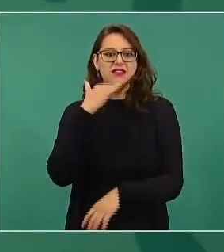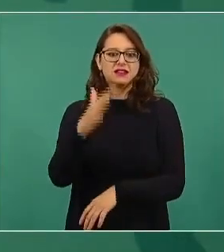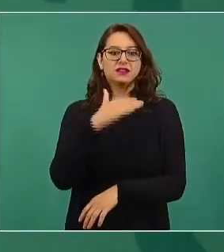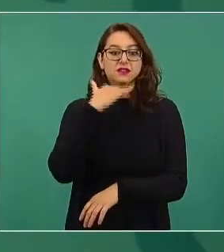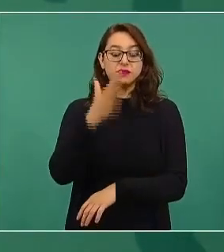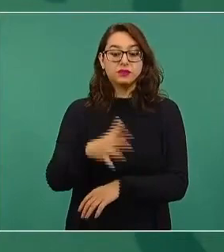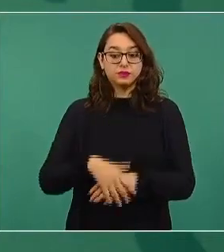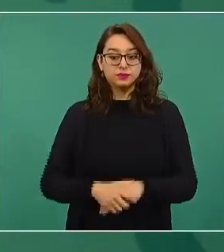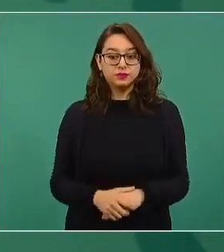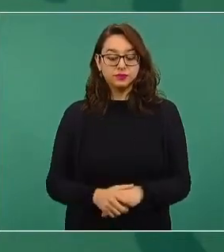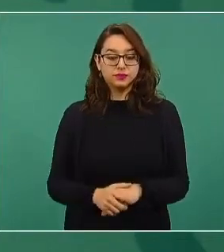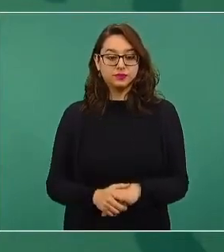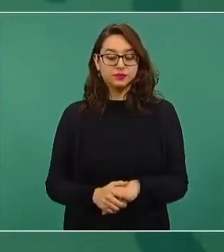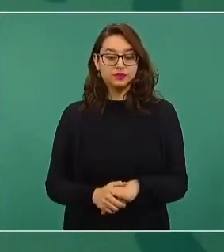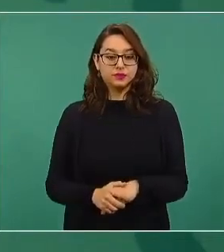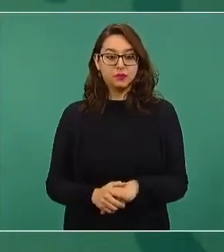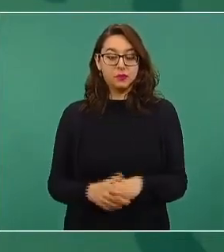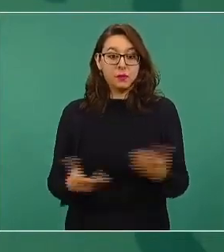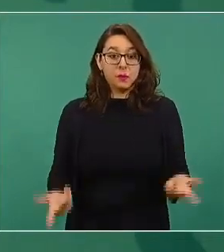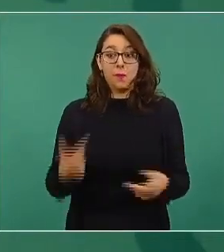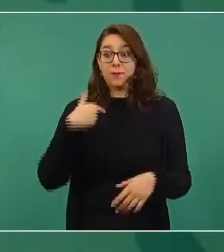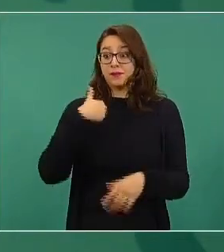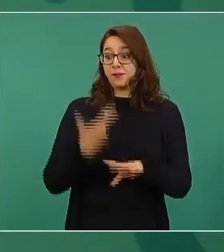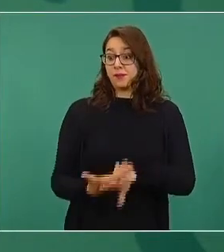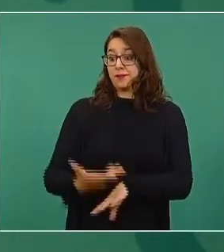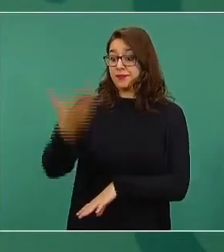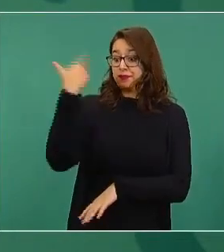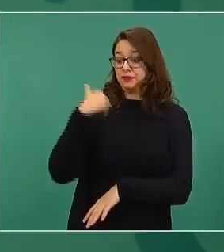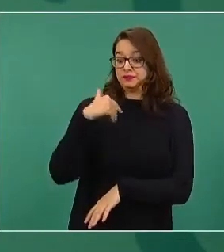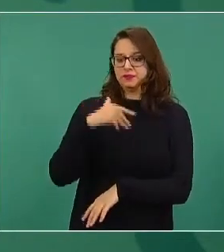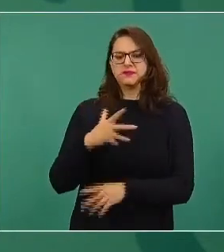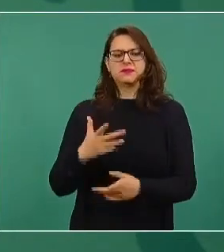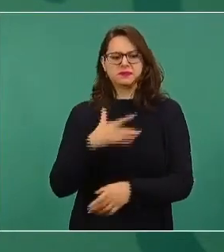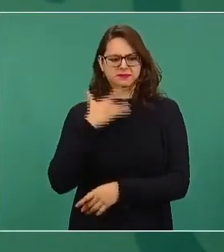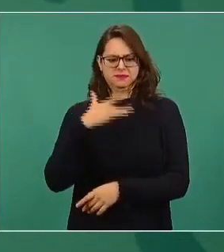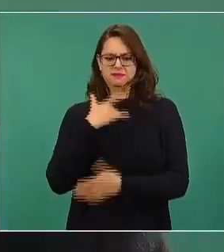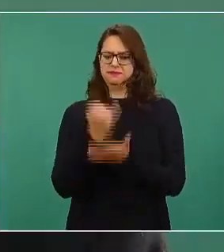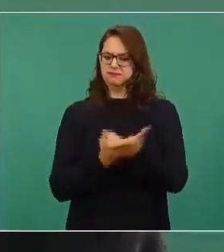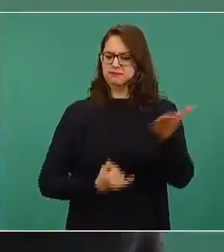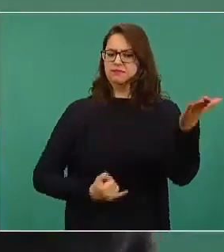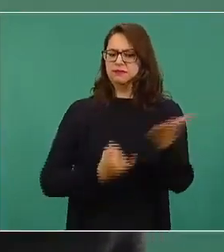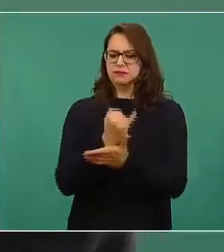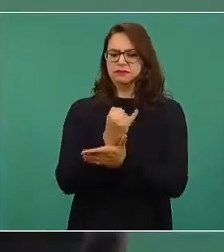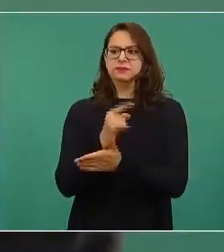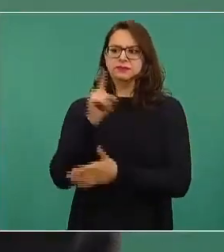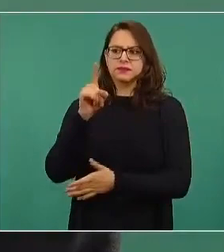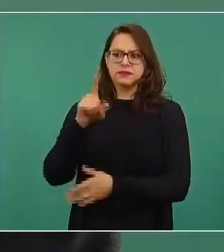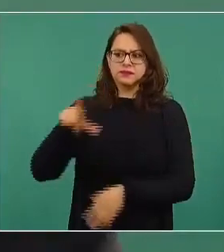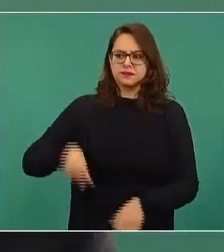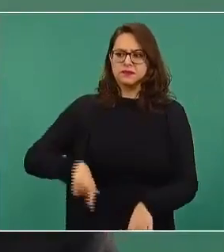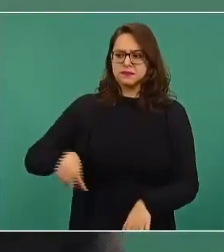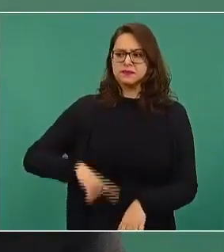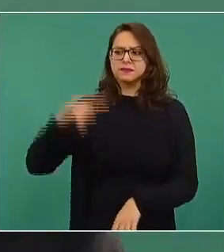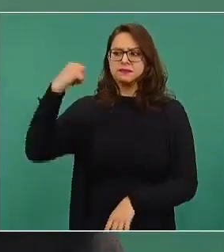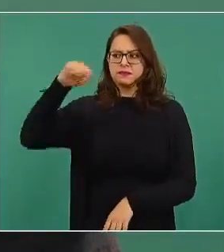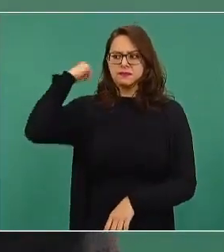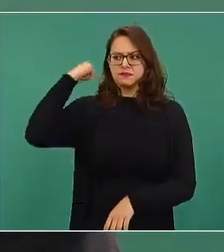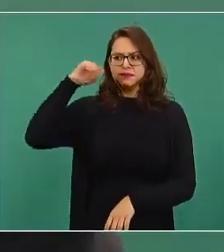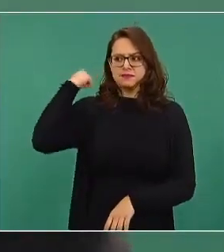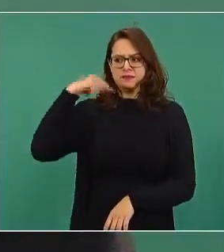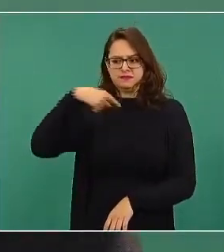Yo cuando decidí participar la primera vez como candidato al gobierno de Tabasco, sabía que